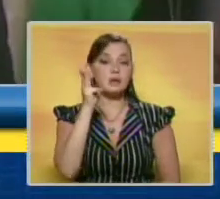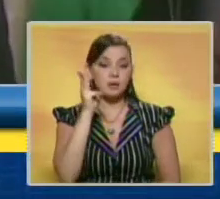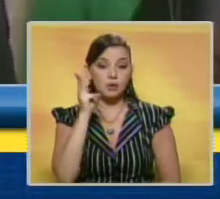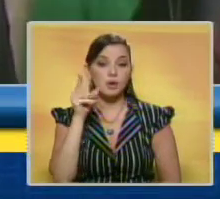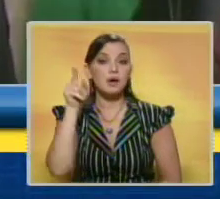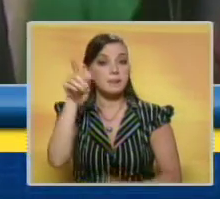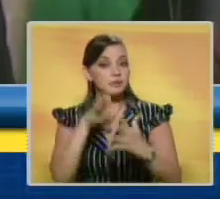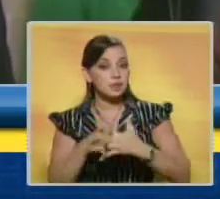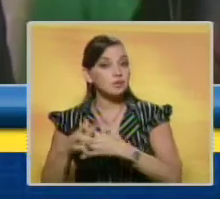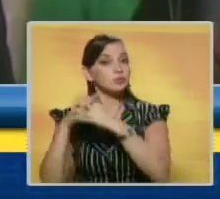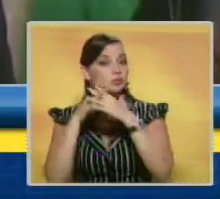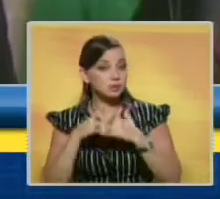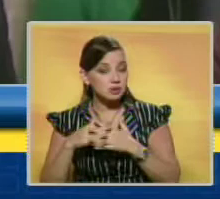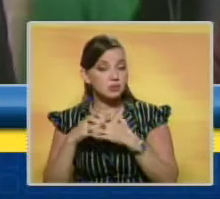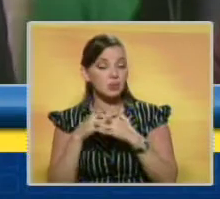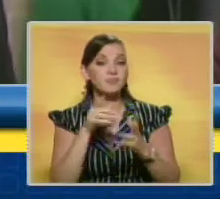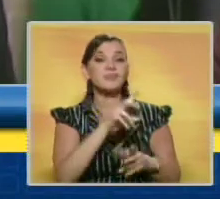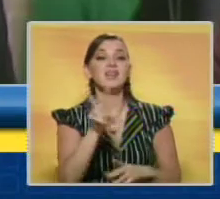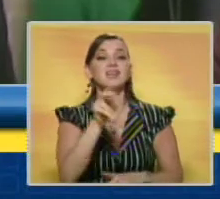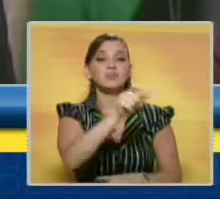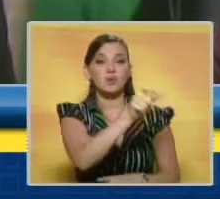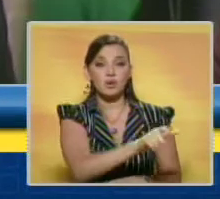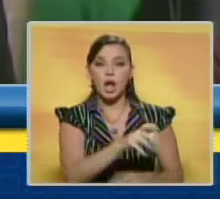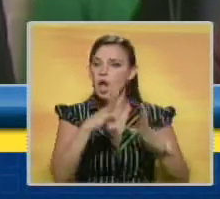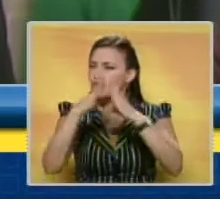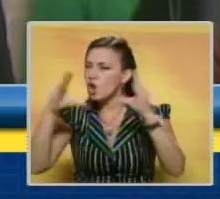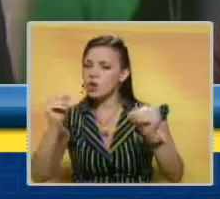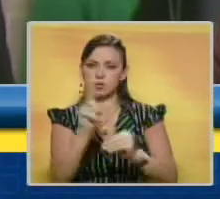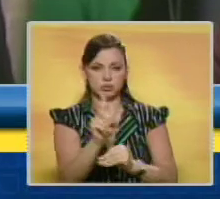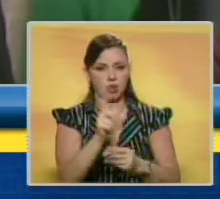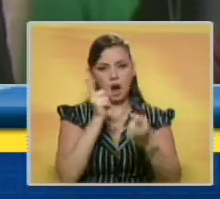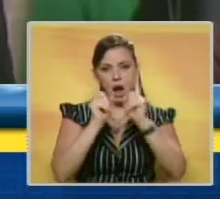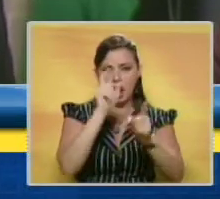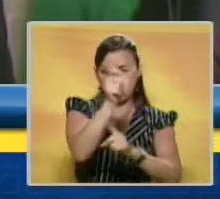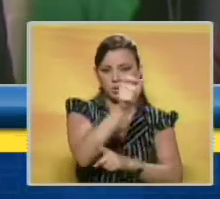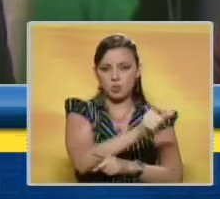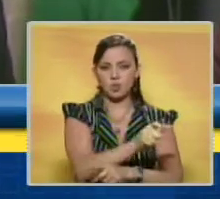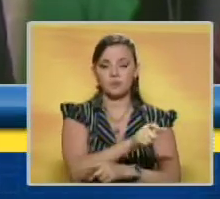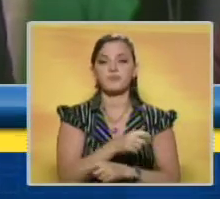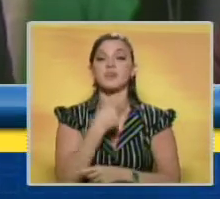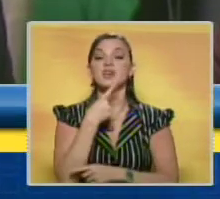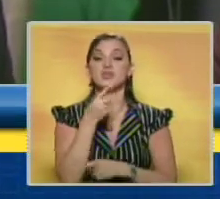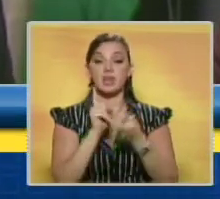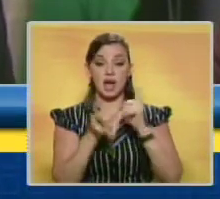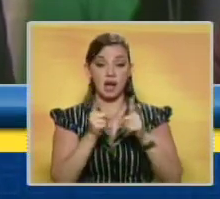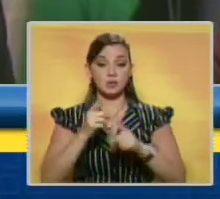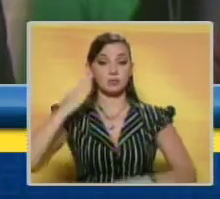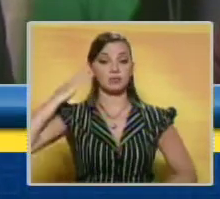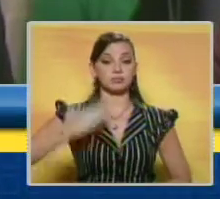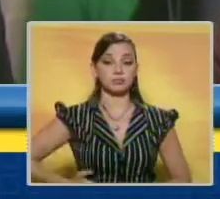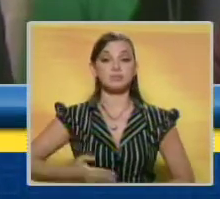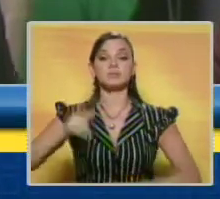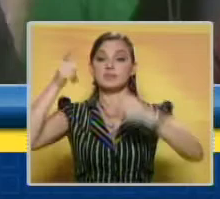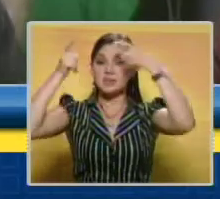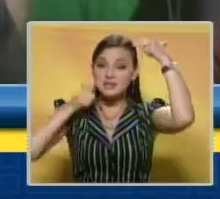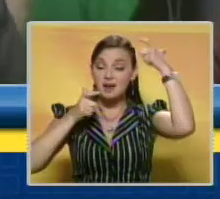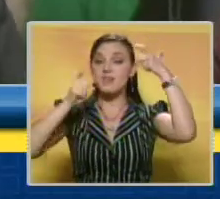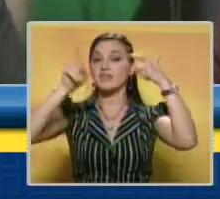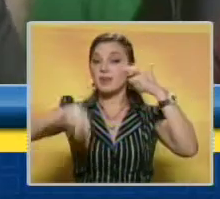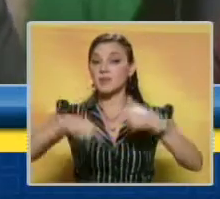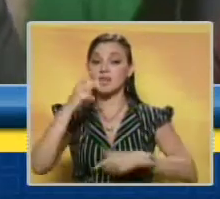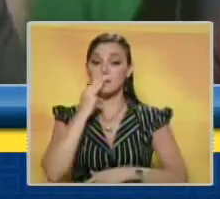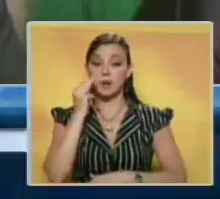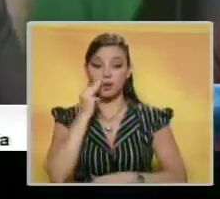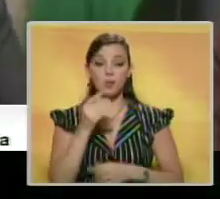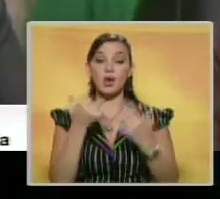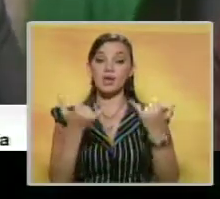muchos informes que detallan la presencia en Estados Unidos de oficiales de Chávez y de Maduro que se han hecho